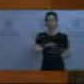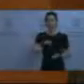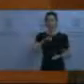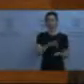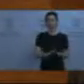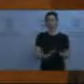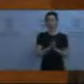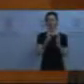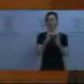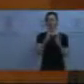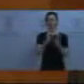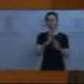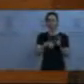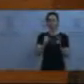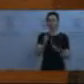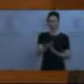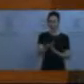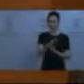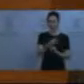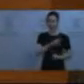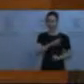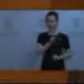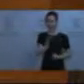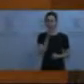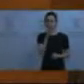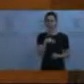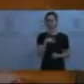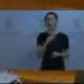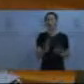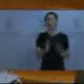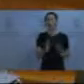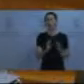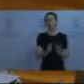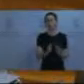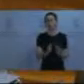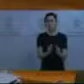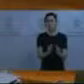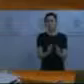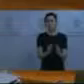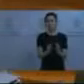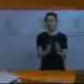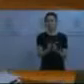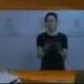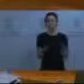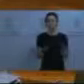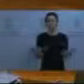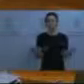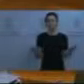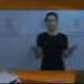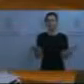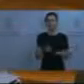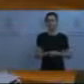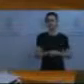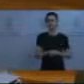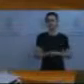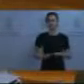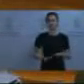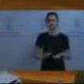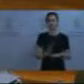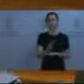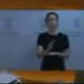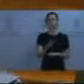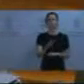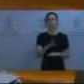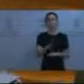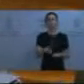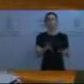culto, pero fuera de una celebración religiosa. Con sus bases sería, entiendo yo, subvencionable. Sin embargo,